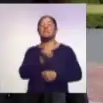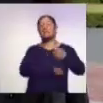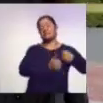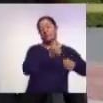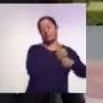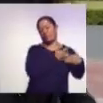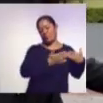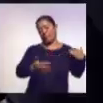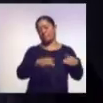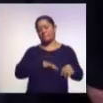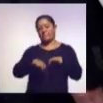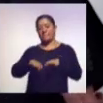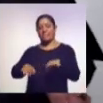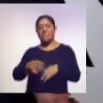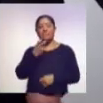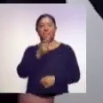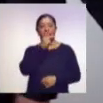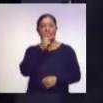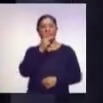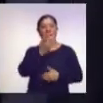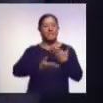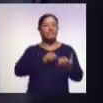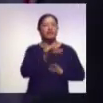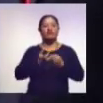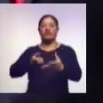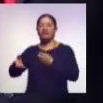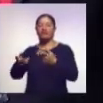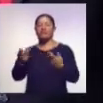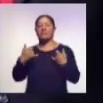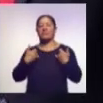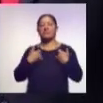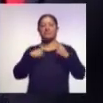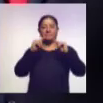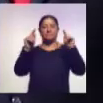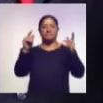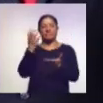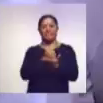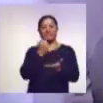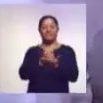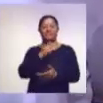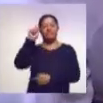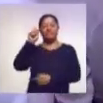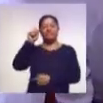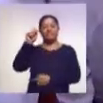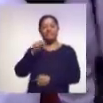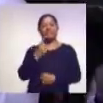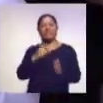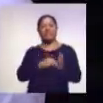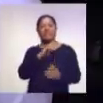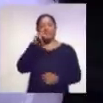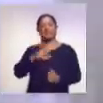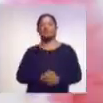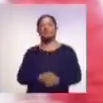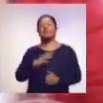las palabras que el gobernador Marco Mena compartió con estudiantes tlaxcaltecas que obtuvieron la beca Los Mejores Mil, con quienes convivió en el Centro